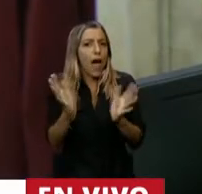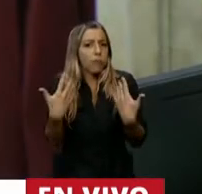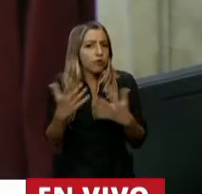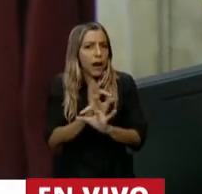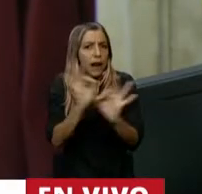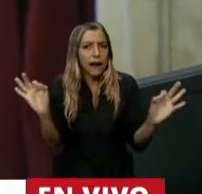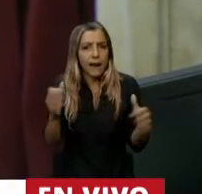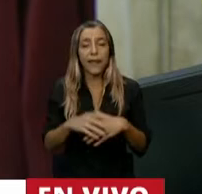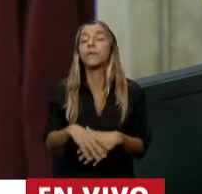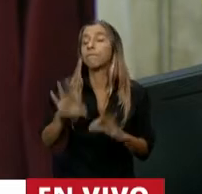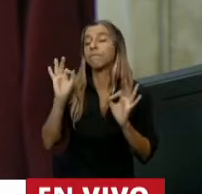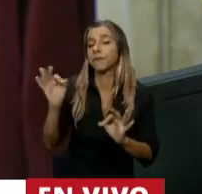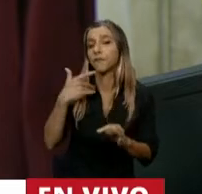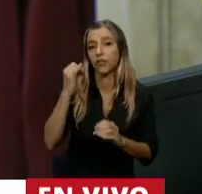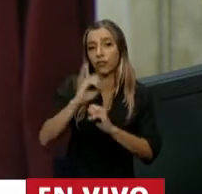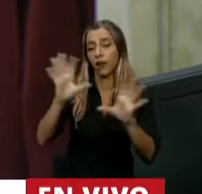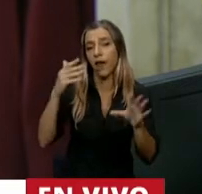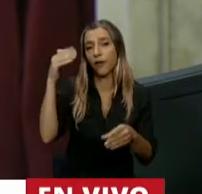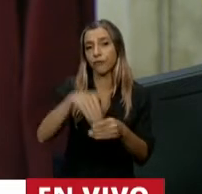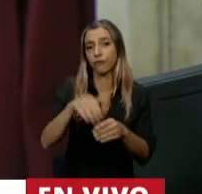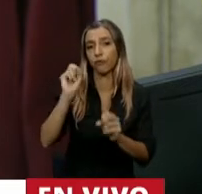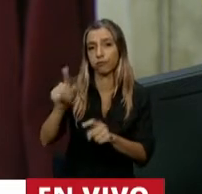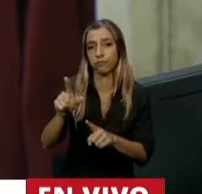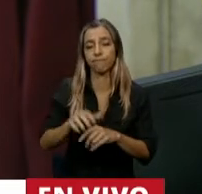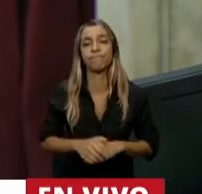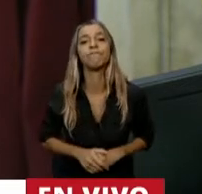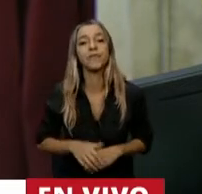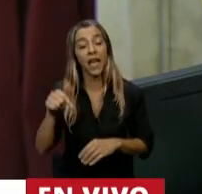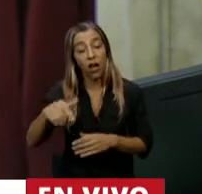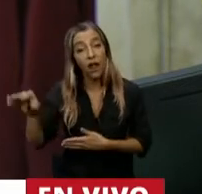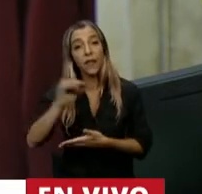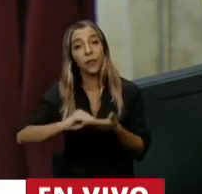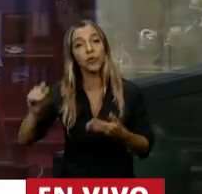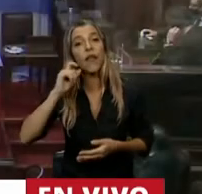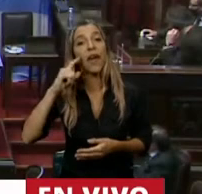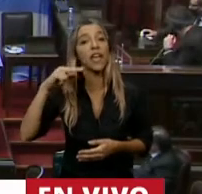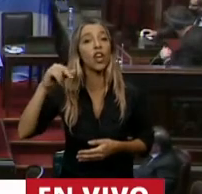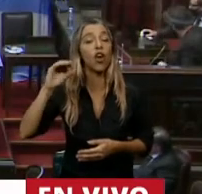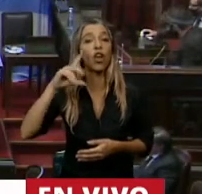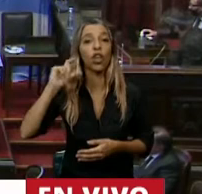Perfecto, está aclarado su voto. La diputada Ginocchio.